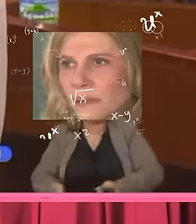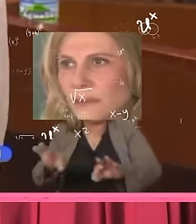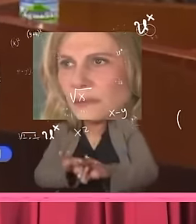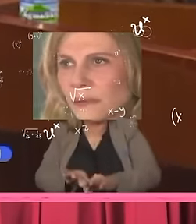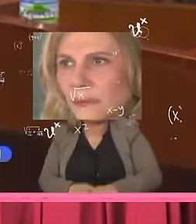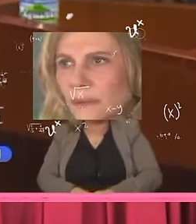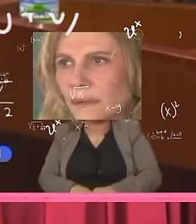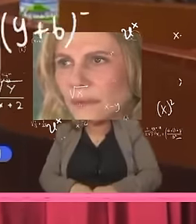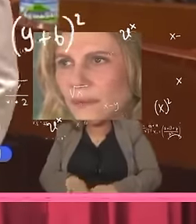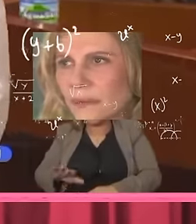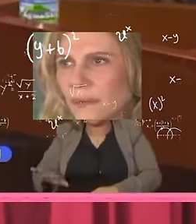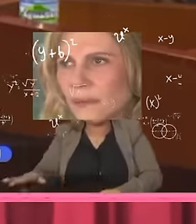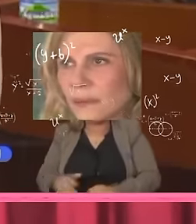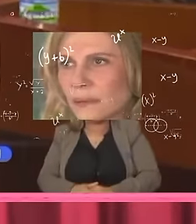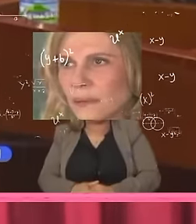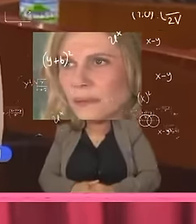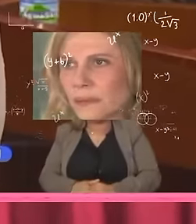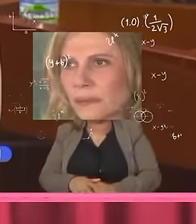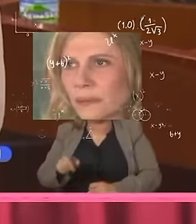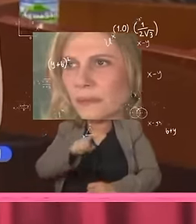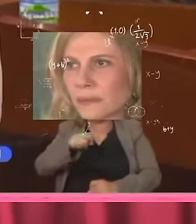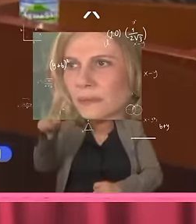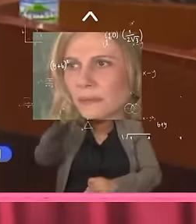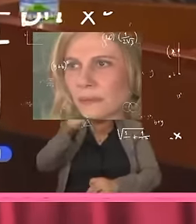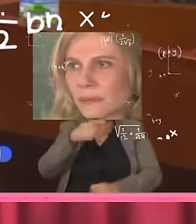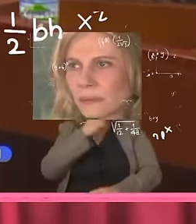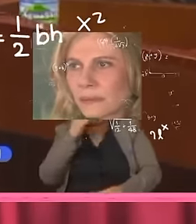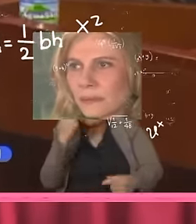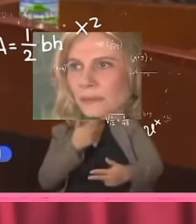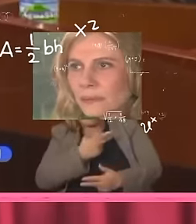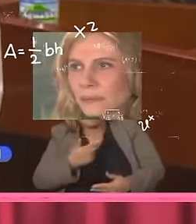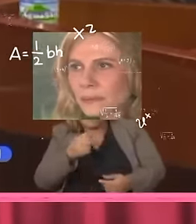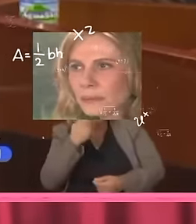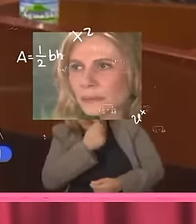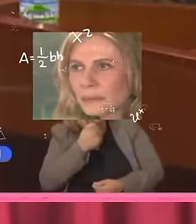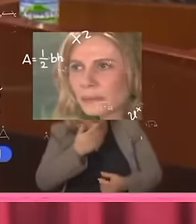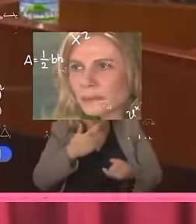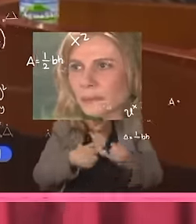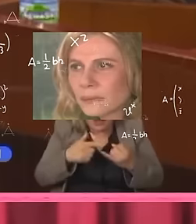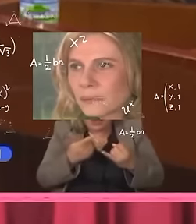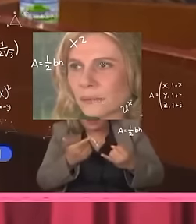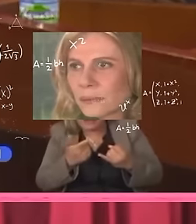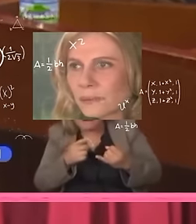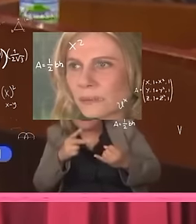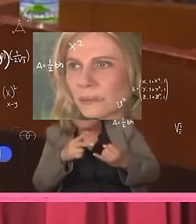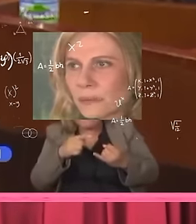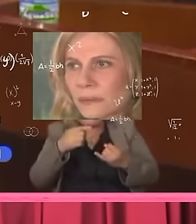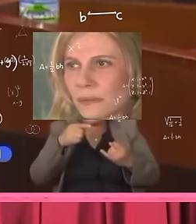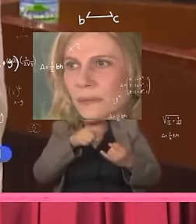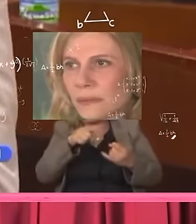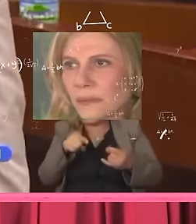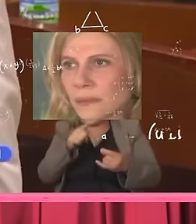los narcotraficantes, a los pedófilos que están tras nuestro más precioso tesoro que no se le respeta, porque ese día es